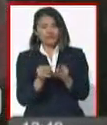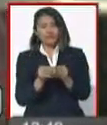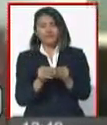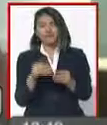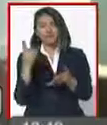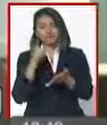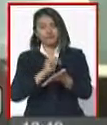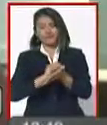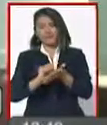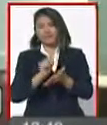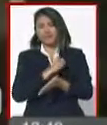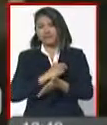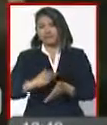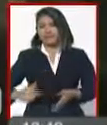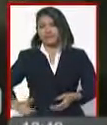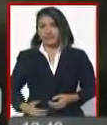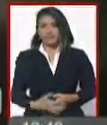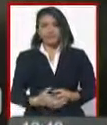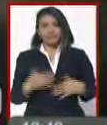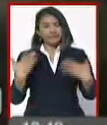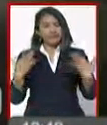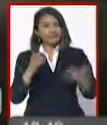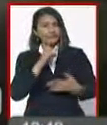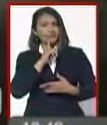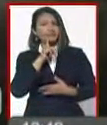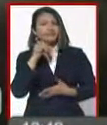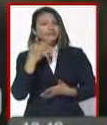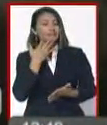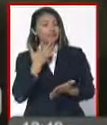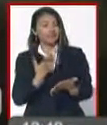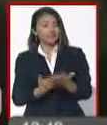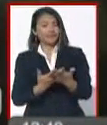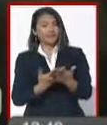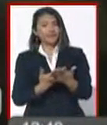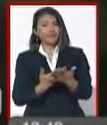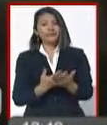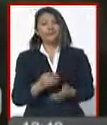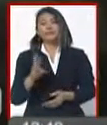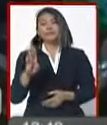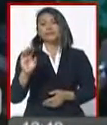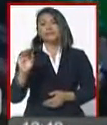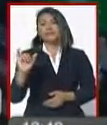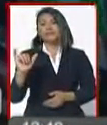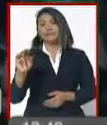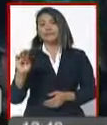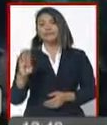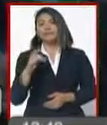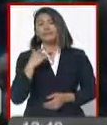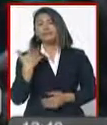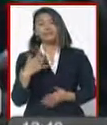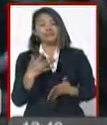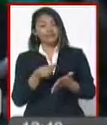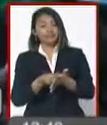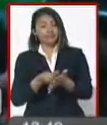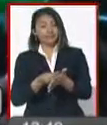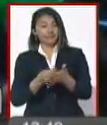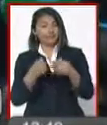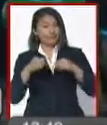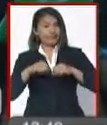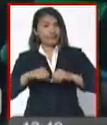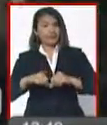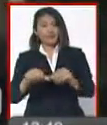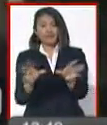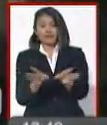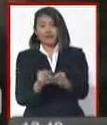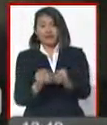con el secretario de la gobernación, quien aseguró tener una propuesta para el municipio de Boyuibe. Con el tema de regalías vamos a acceder a